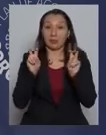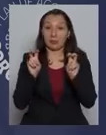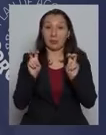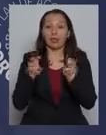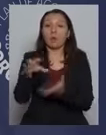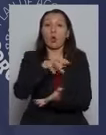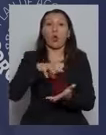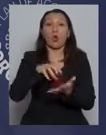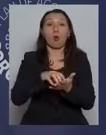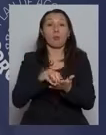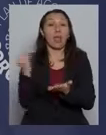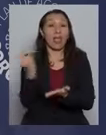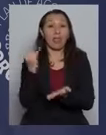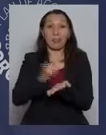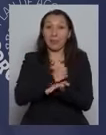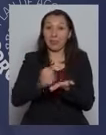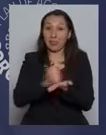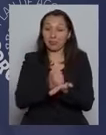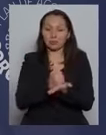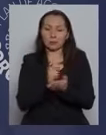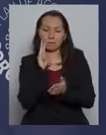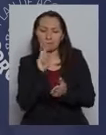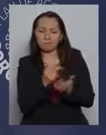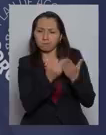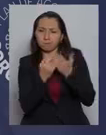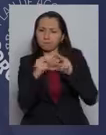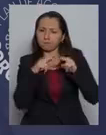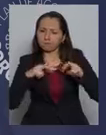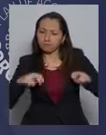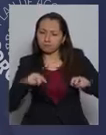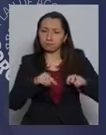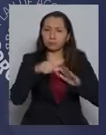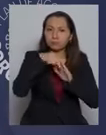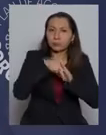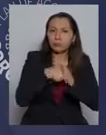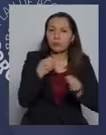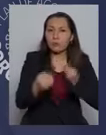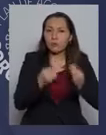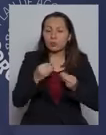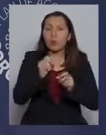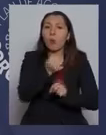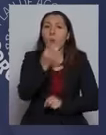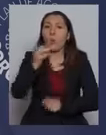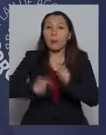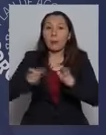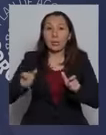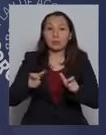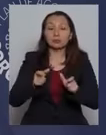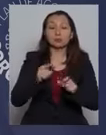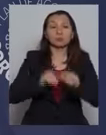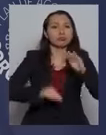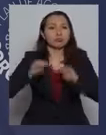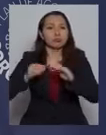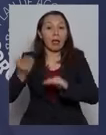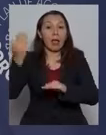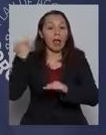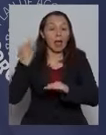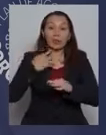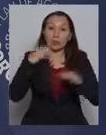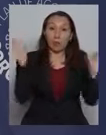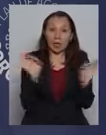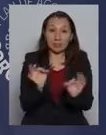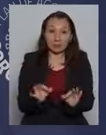a la comuna de Independencia, haciendo un análisis profundo con respecto al número de casos, con las variables